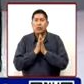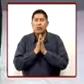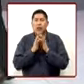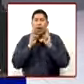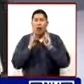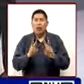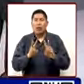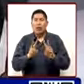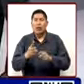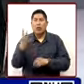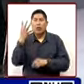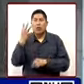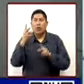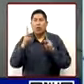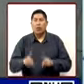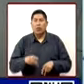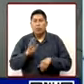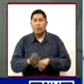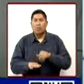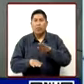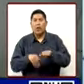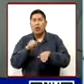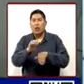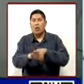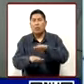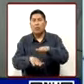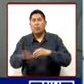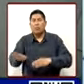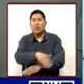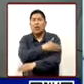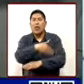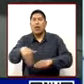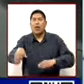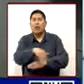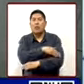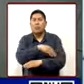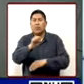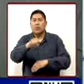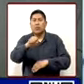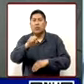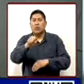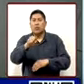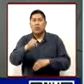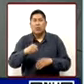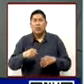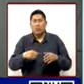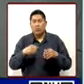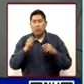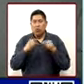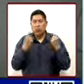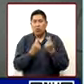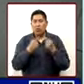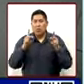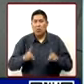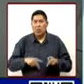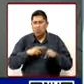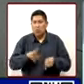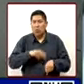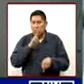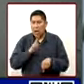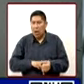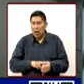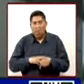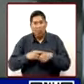está viendo cómo estas cuatro personas están caminando por la calle. Sí. ¿No es cierto? Aparentemente un grupo de personas normal, están con el